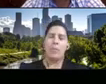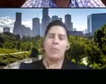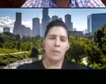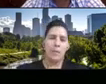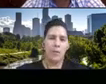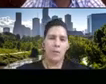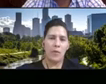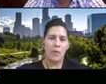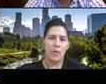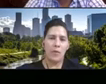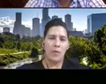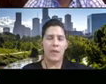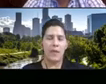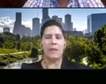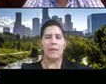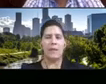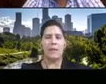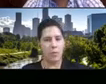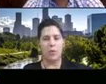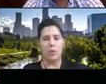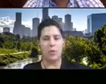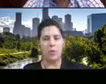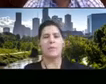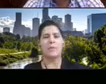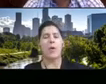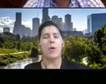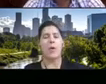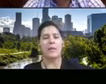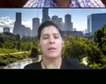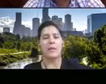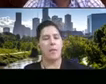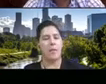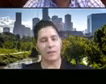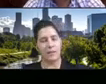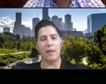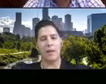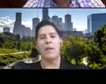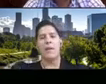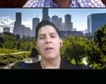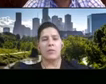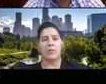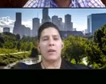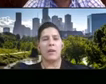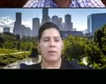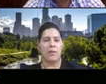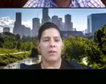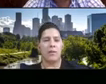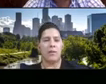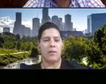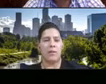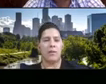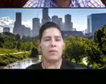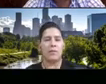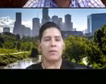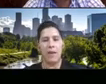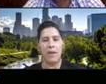feria, se puede hacer muy buen shopping, se come y se ve bastante bien. Inclusive, recordarles que son 3 semanas de rodeo.